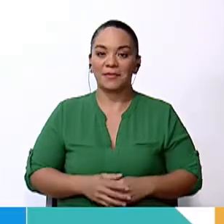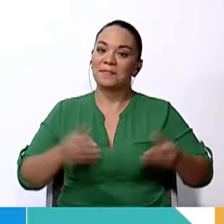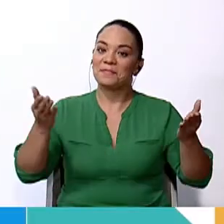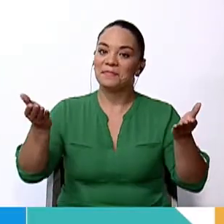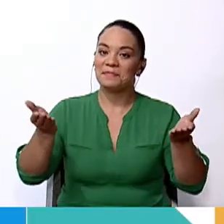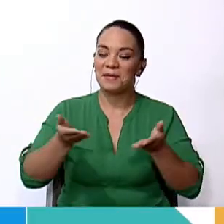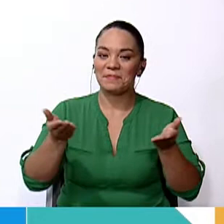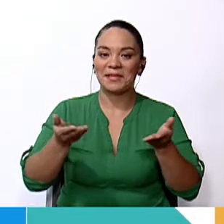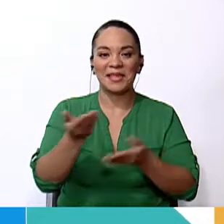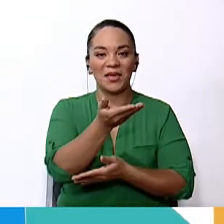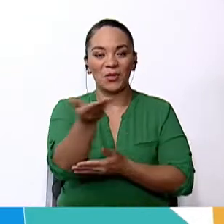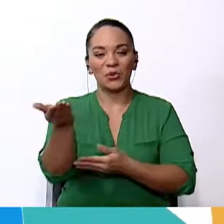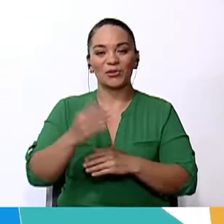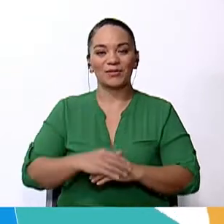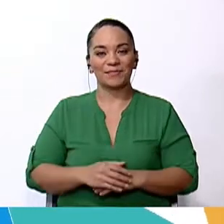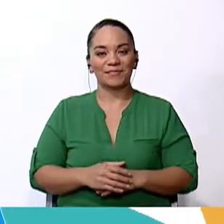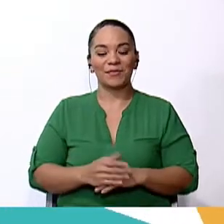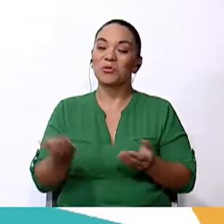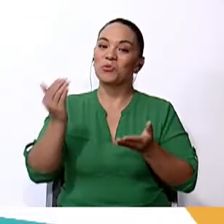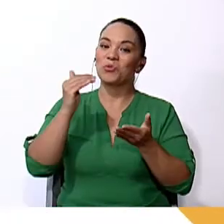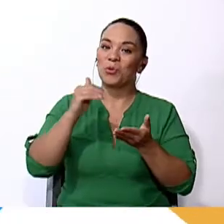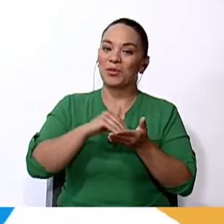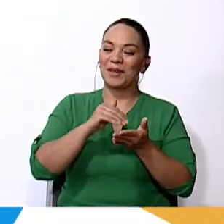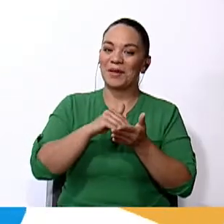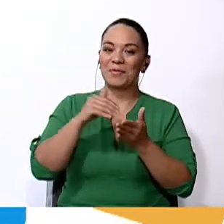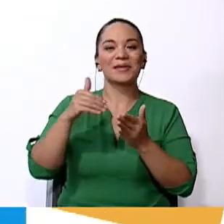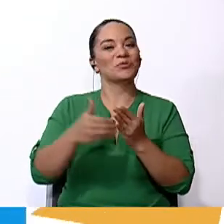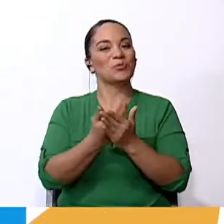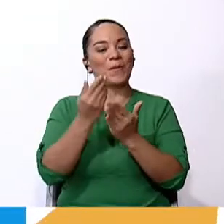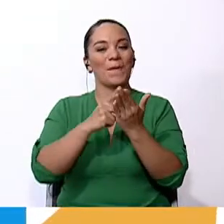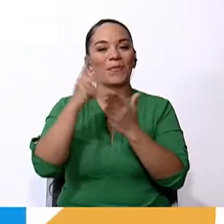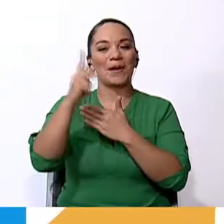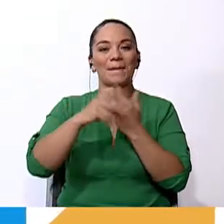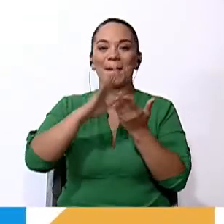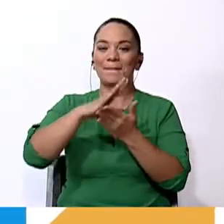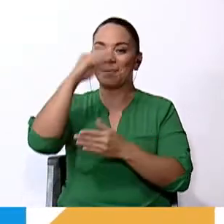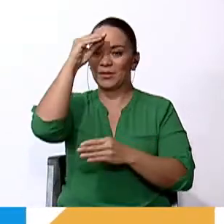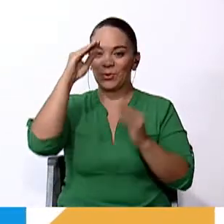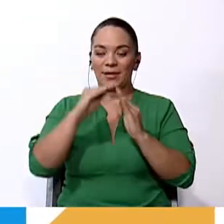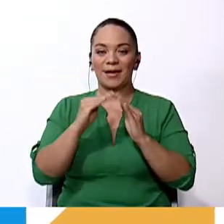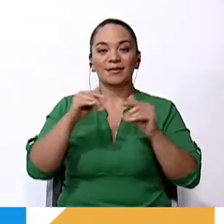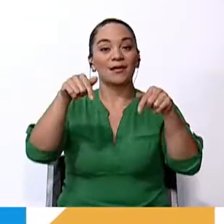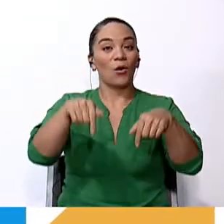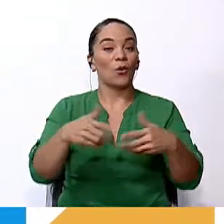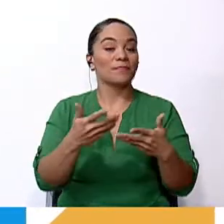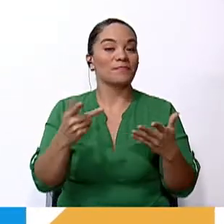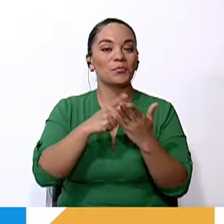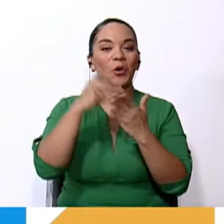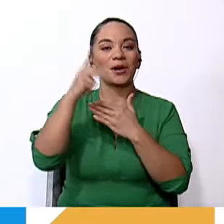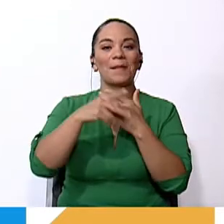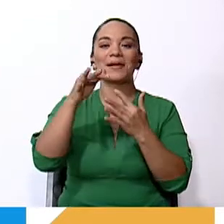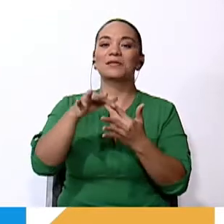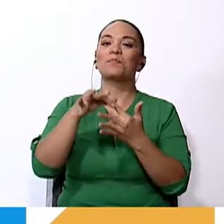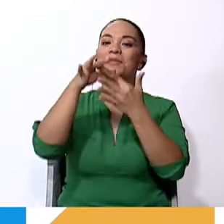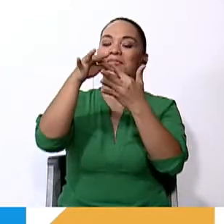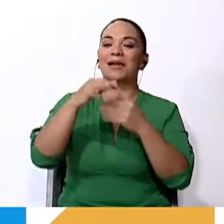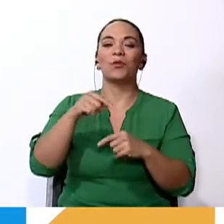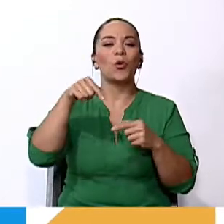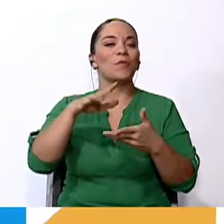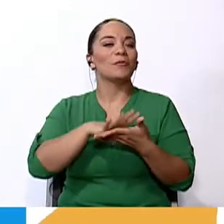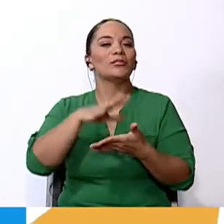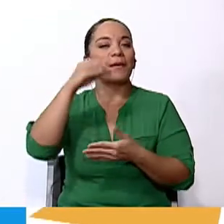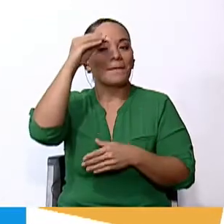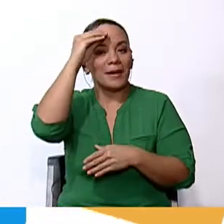Bienvenidos y bienvenidas a un nuevo programa Aprendo en Casa. El día de hoy es un programa especial porque vamos a